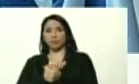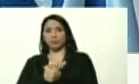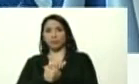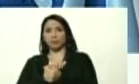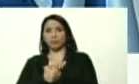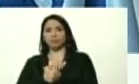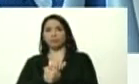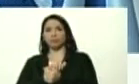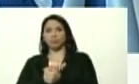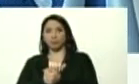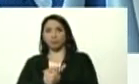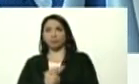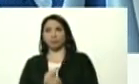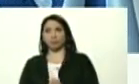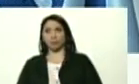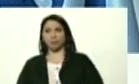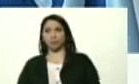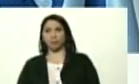y agavillamiento.